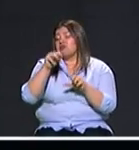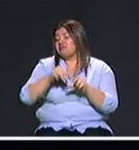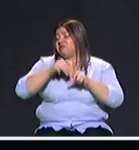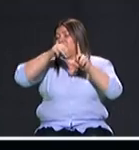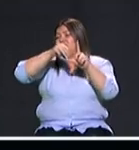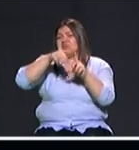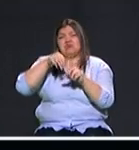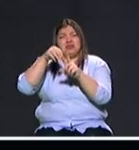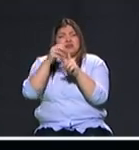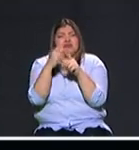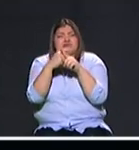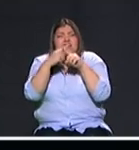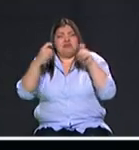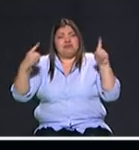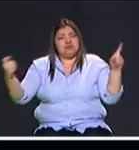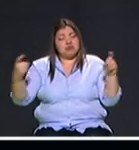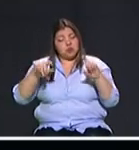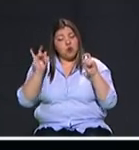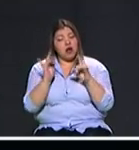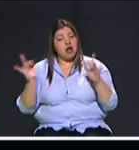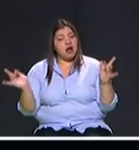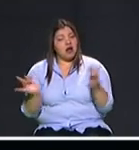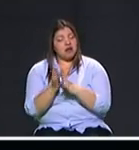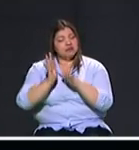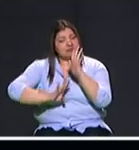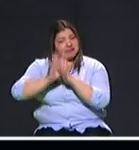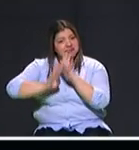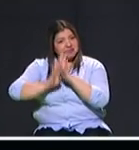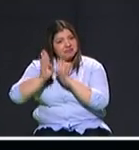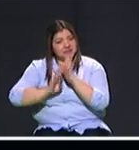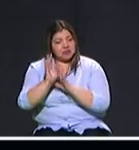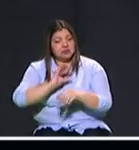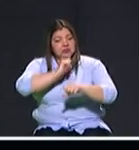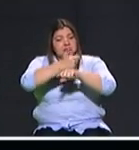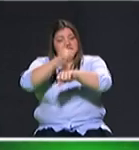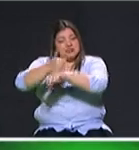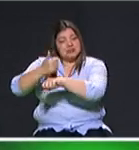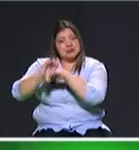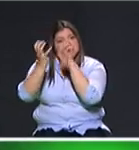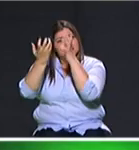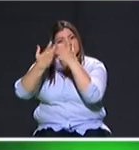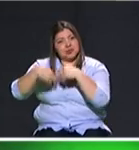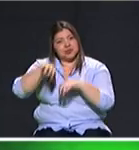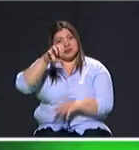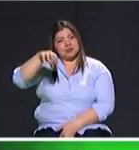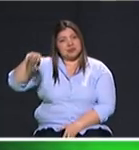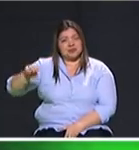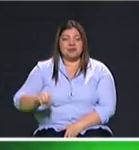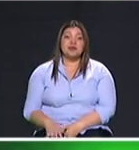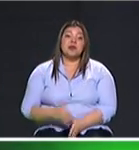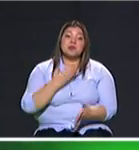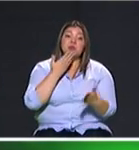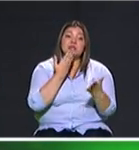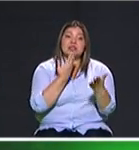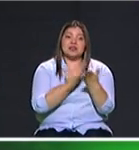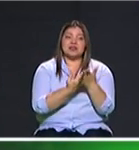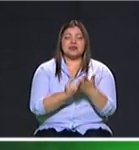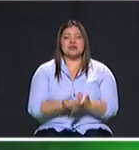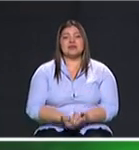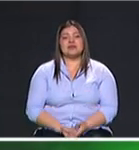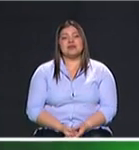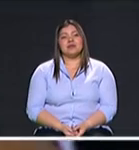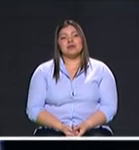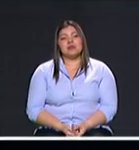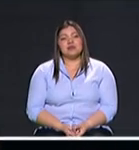contribuir al desarrollo de ese aparato de pequeñas y medianas empresas que la ciudad requiere muchas gracias doctor santiago su propuesta en temas de educación